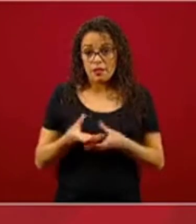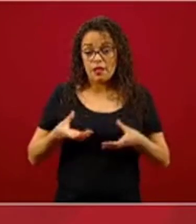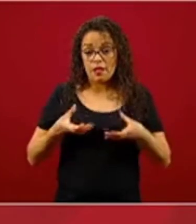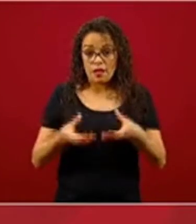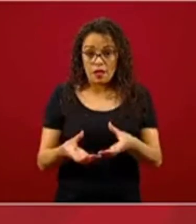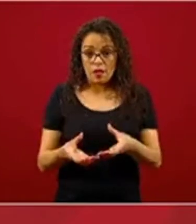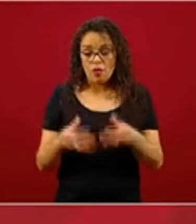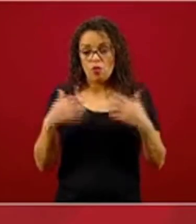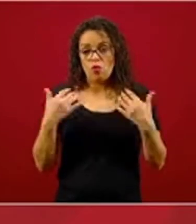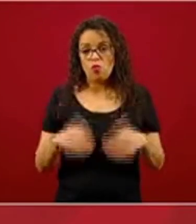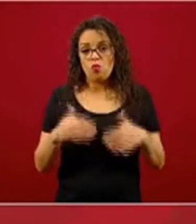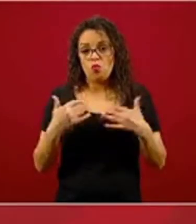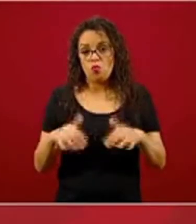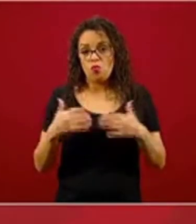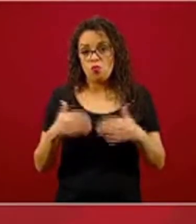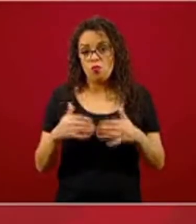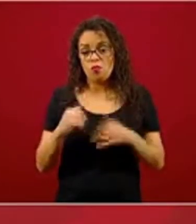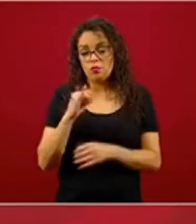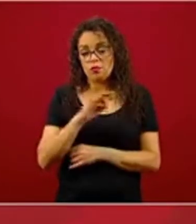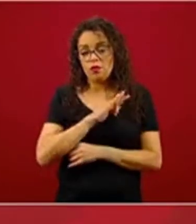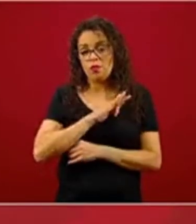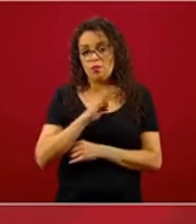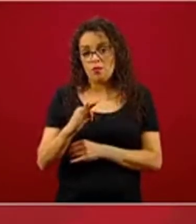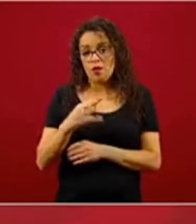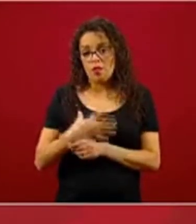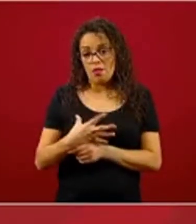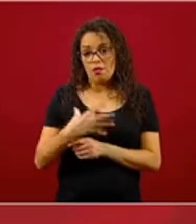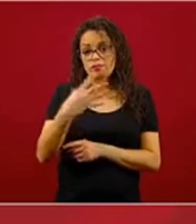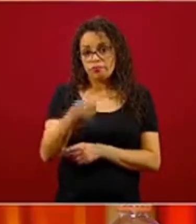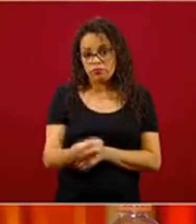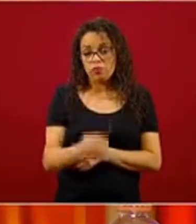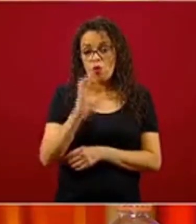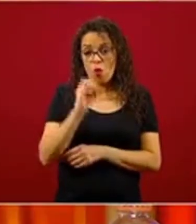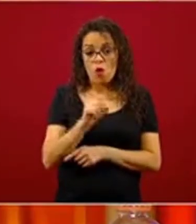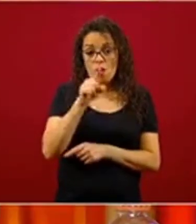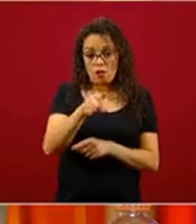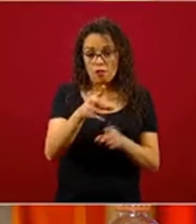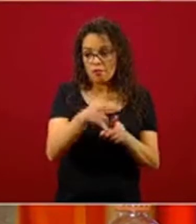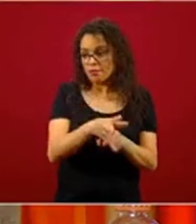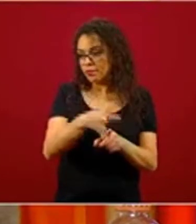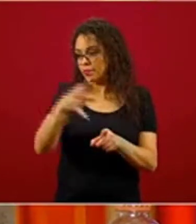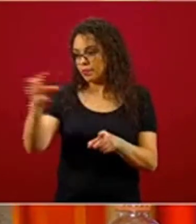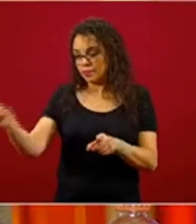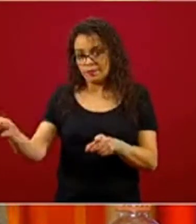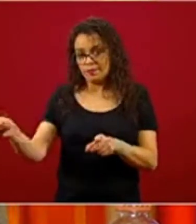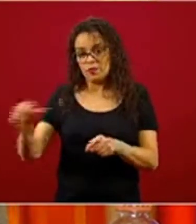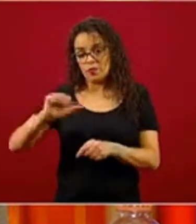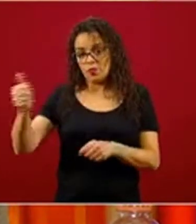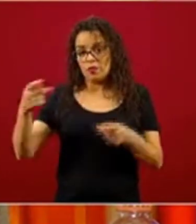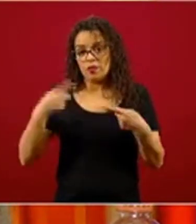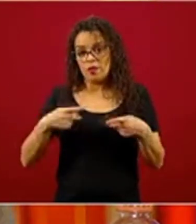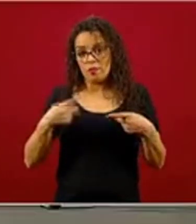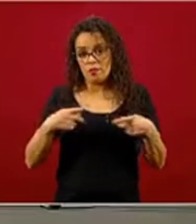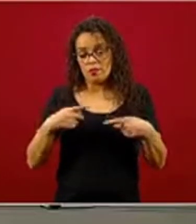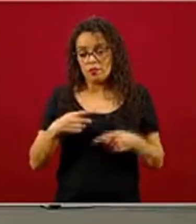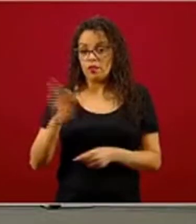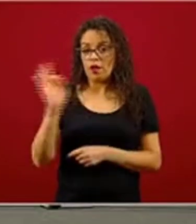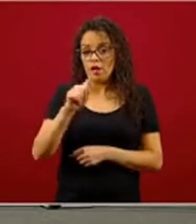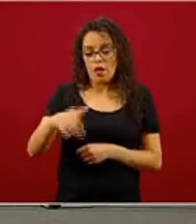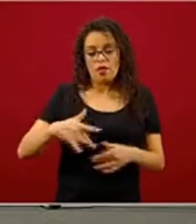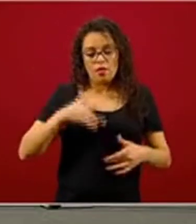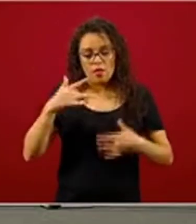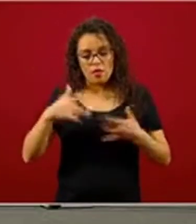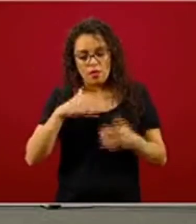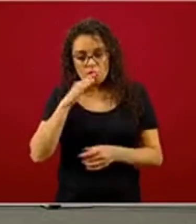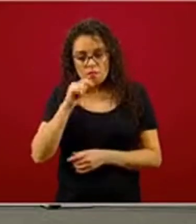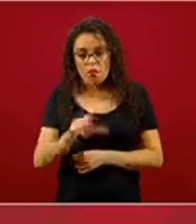probabilidad de ser contagiadas o de contagiar a otras si es que tienen síntomas o tienen la infección.